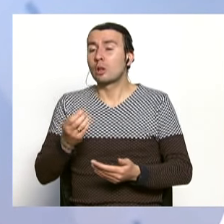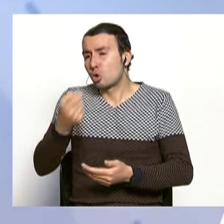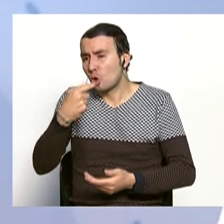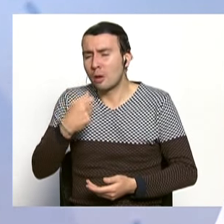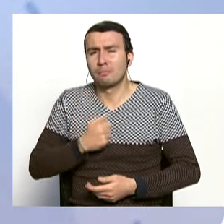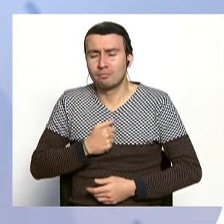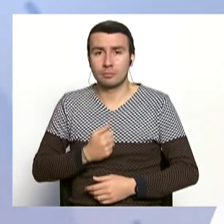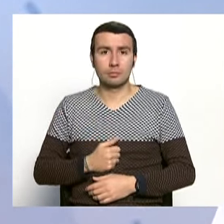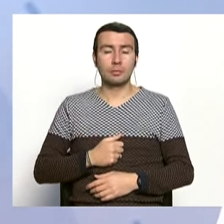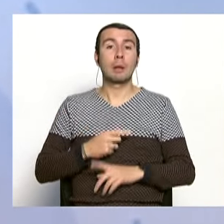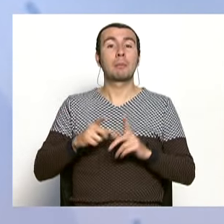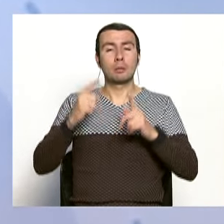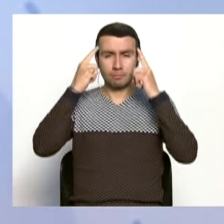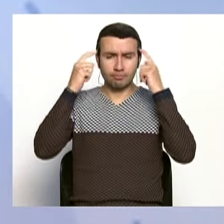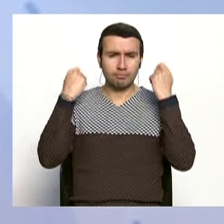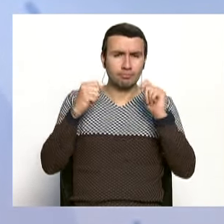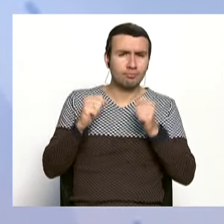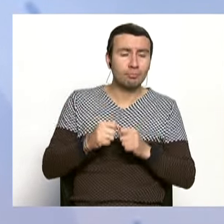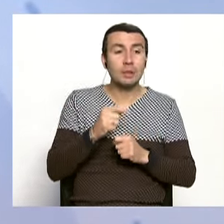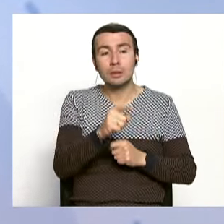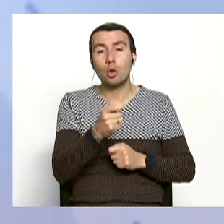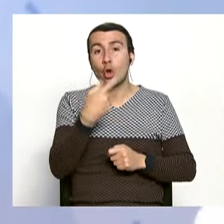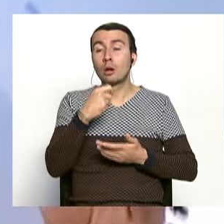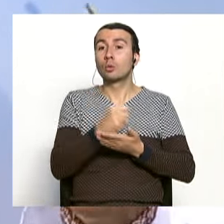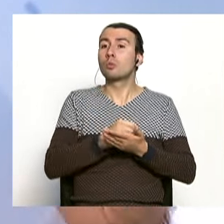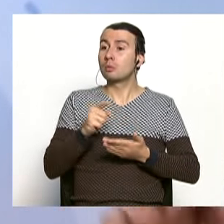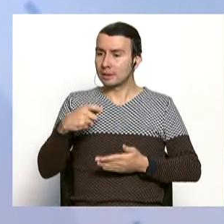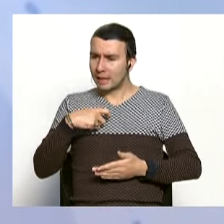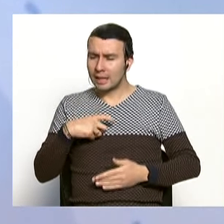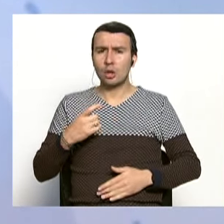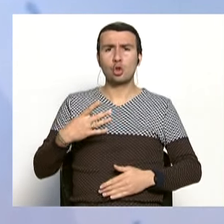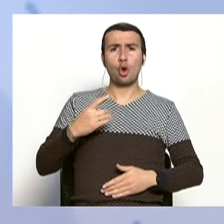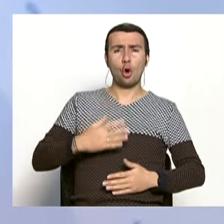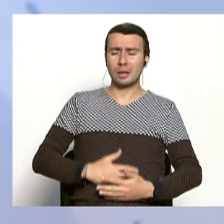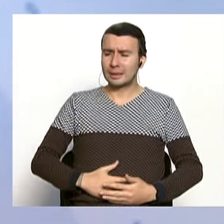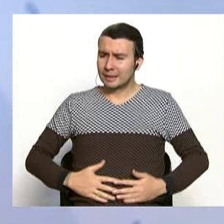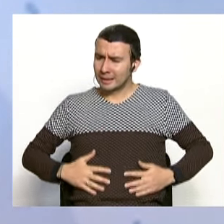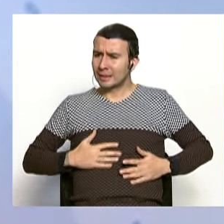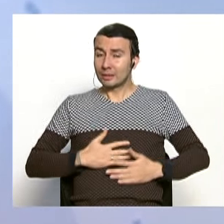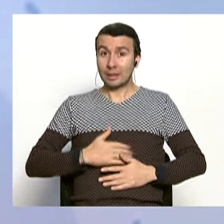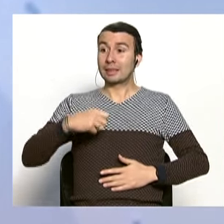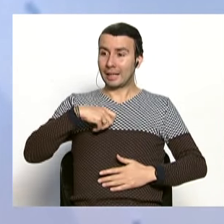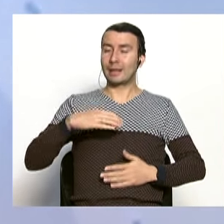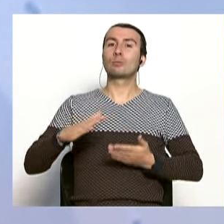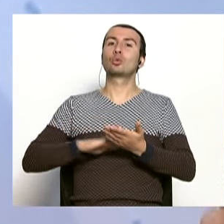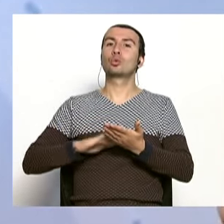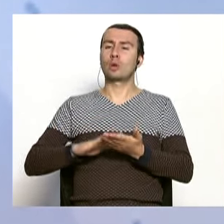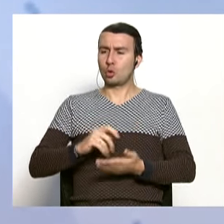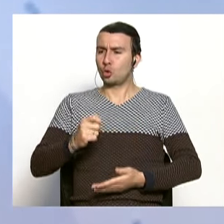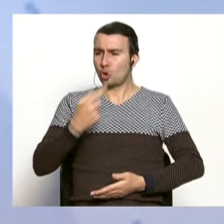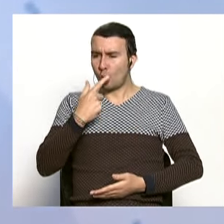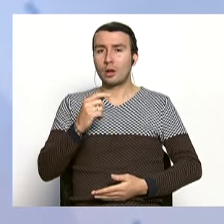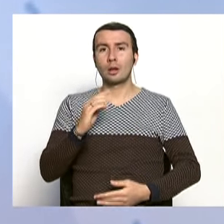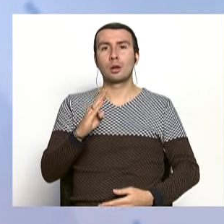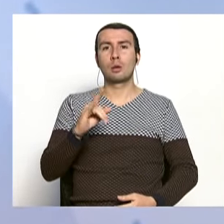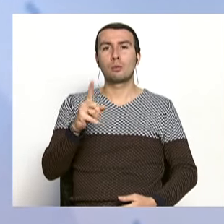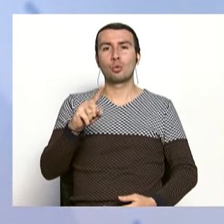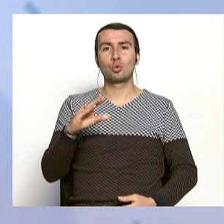un comercial que sale a nivel nacional que dice Entonces si tiene dolor de abdomen tenemos la solución tome Buscapina